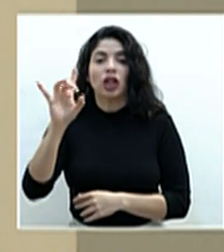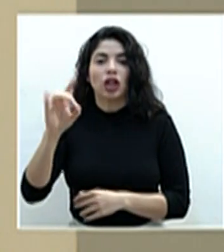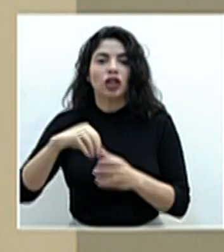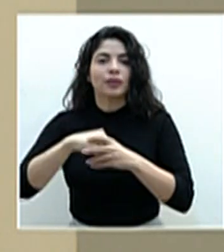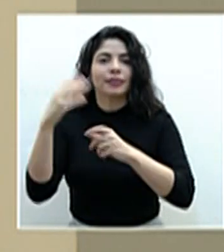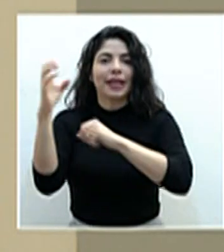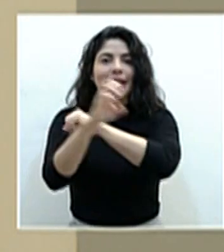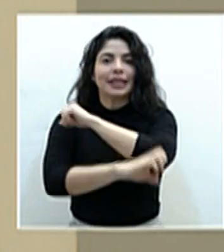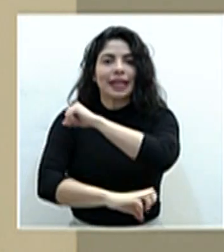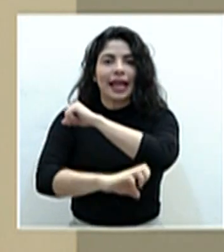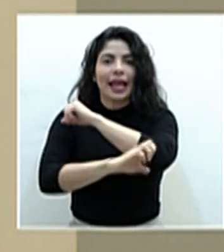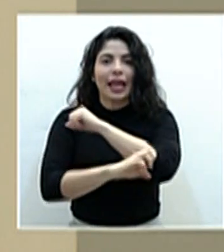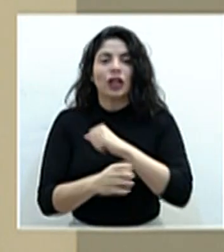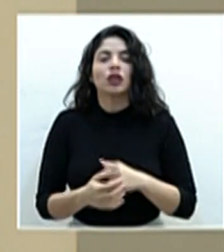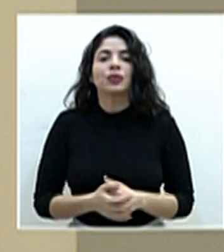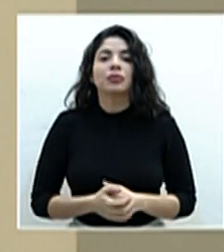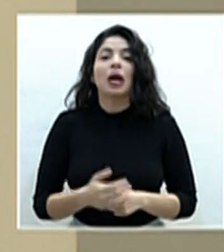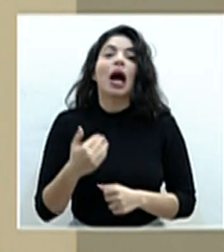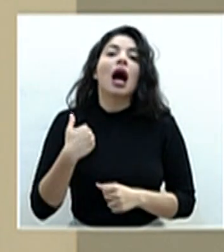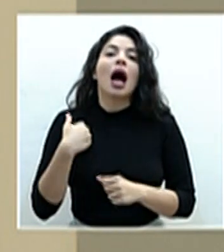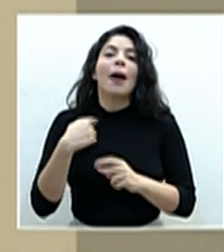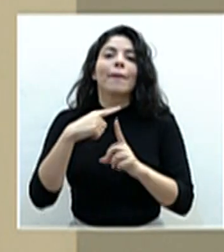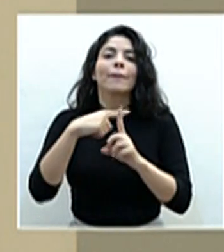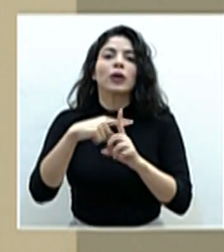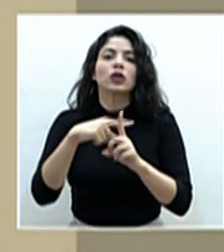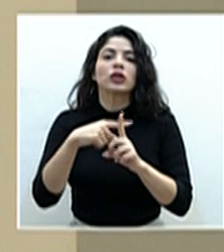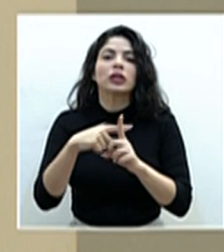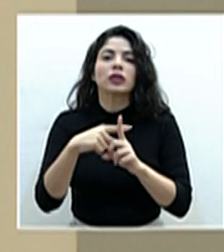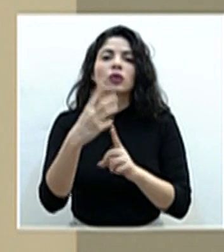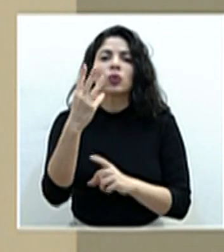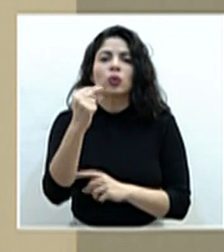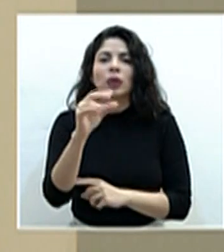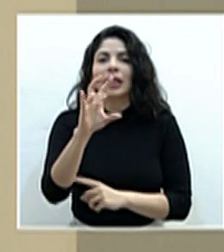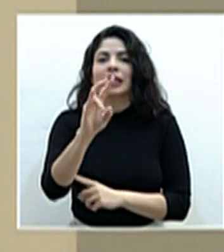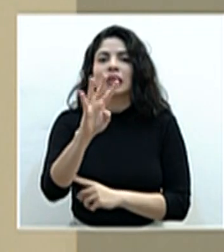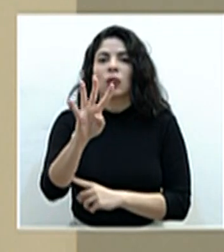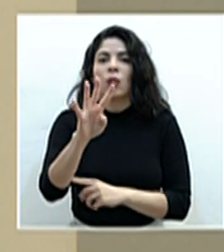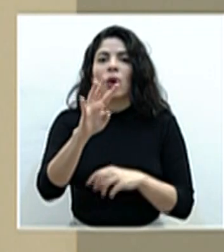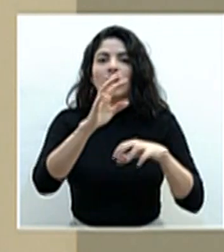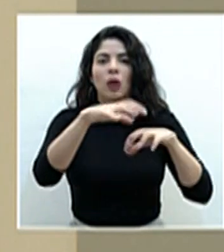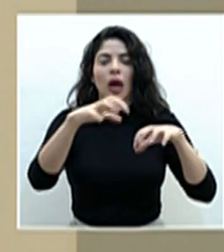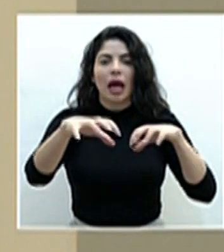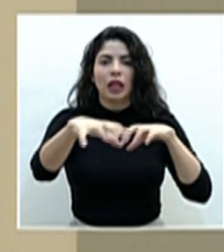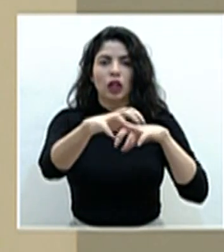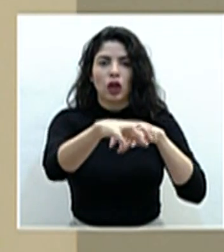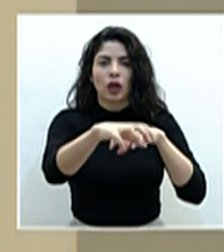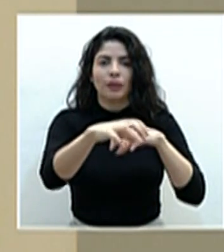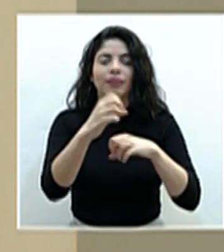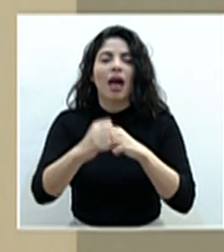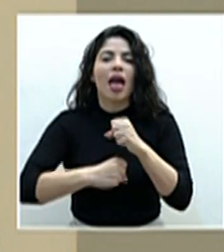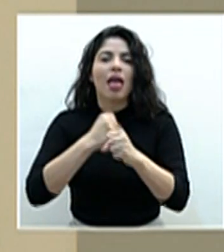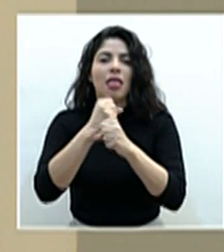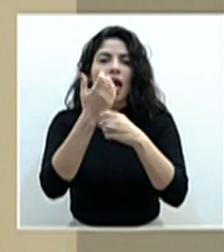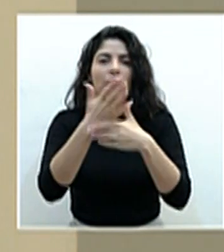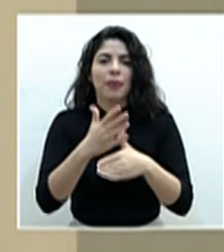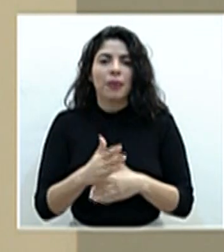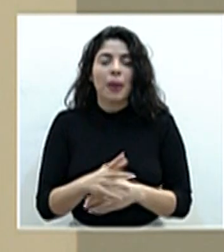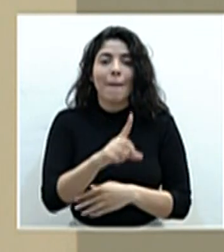388 extranjeros. Tenemos casos positivos en 74 cantones. Por edad